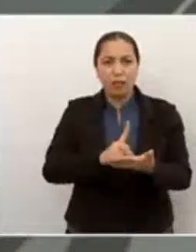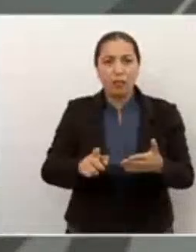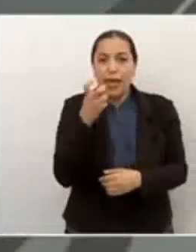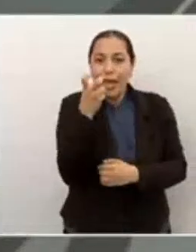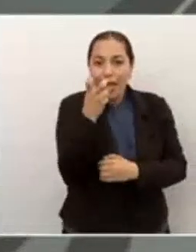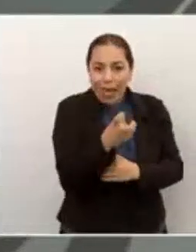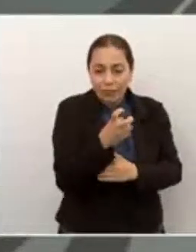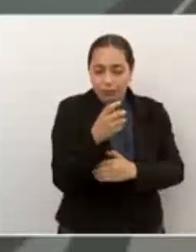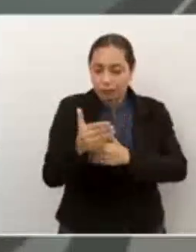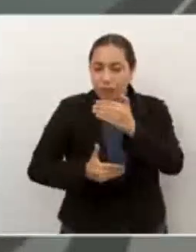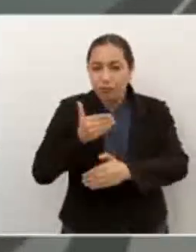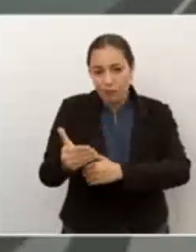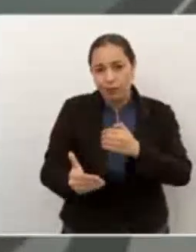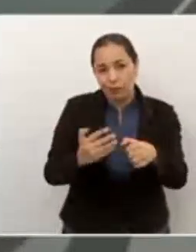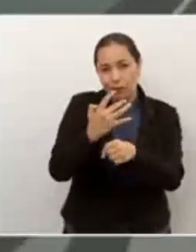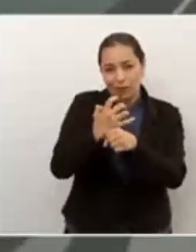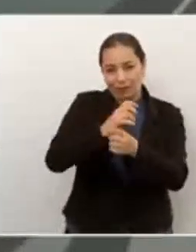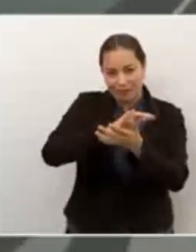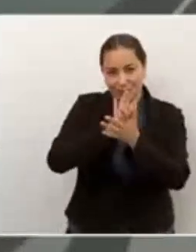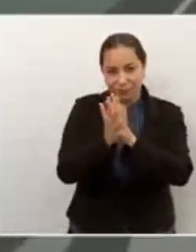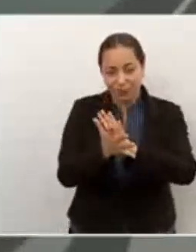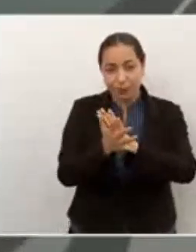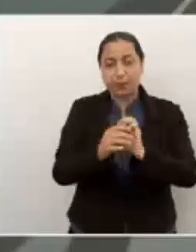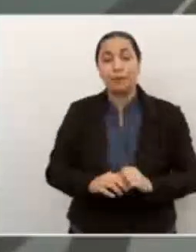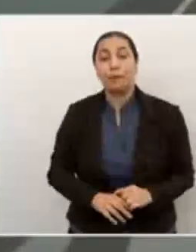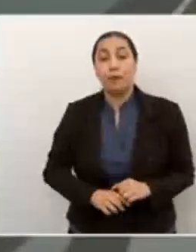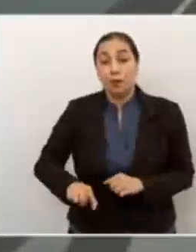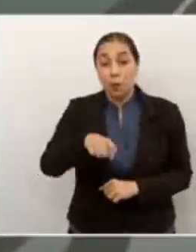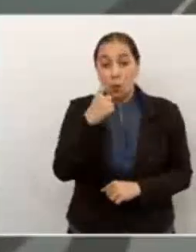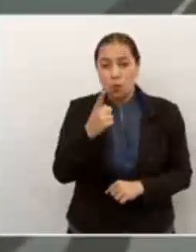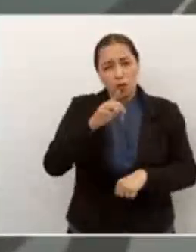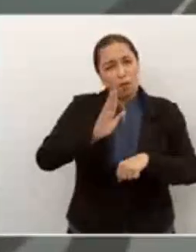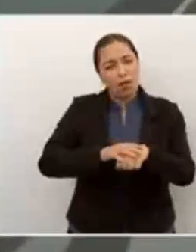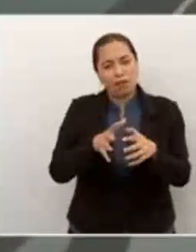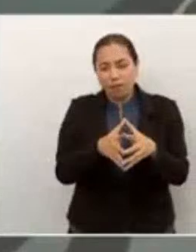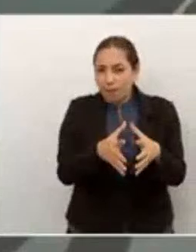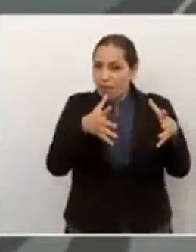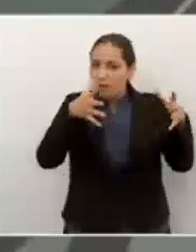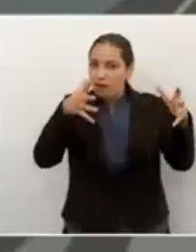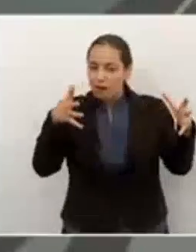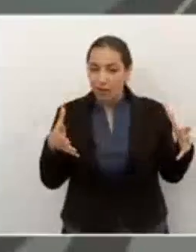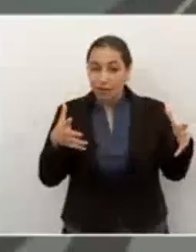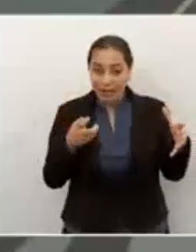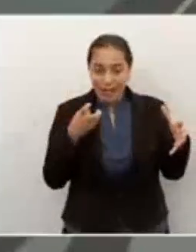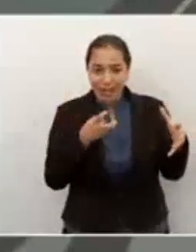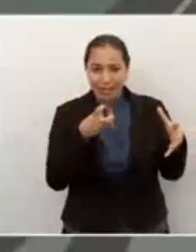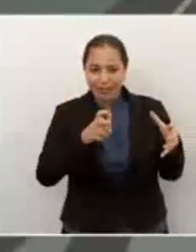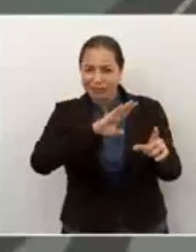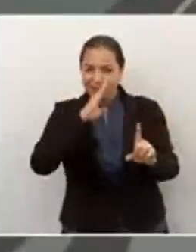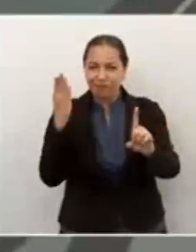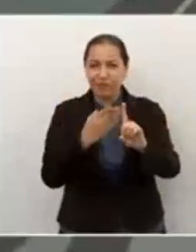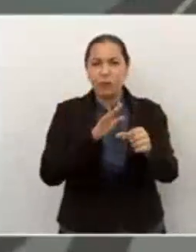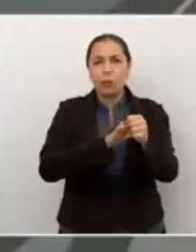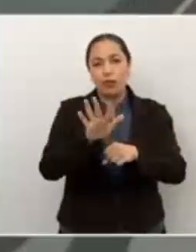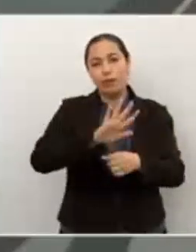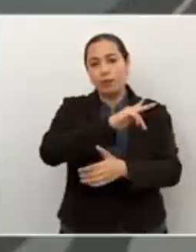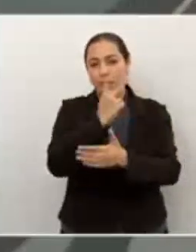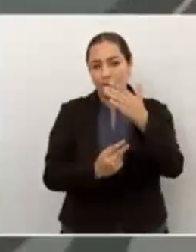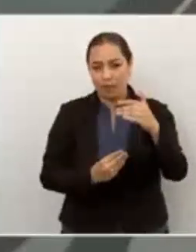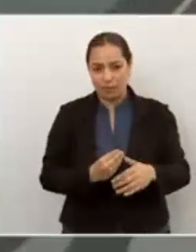México. Uno de los grandes logros son los programas de bienestar de los que ya